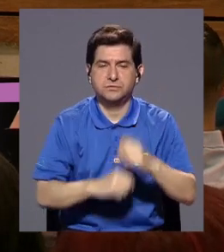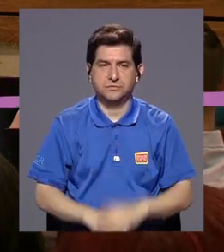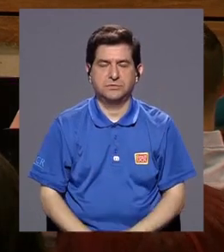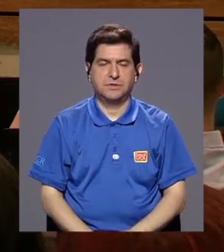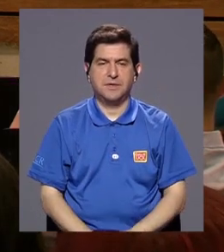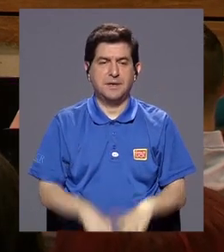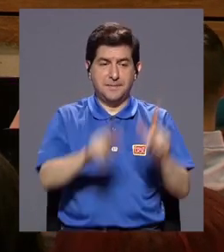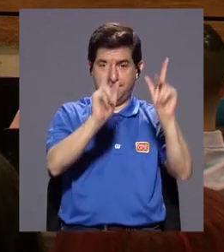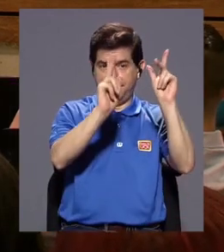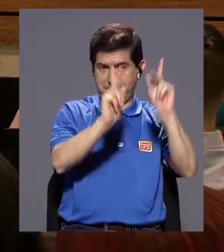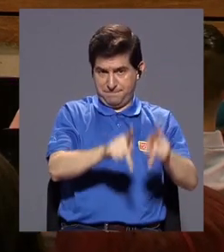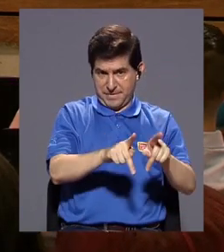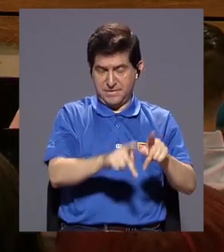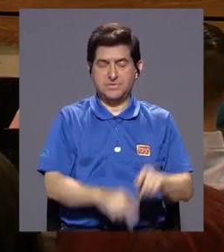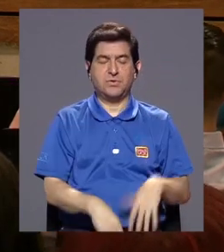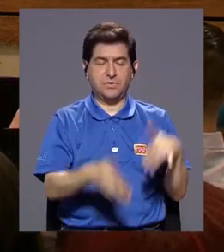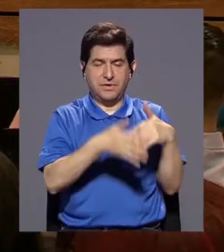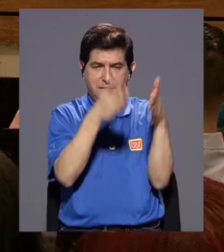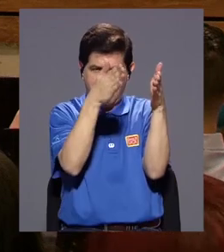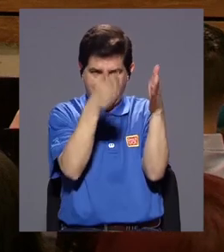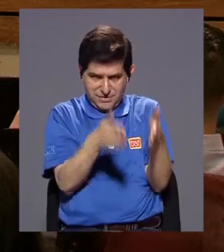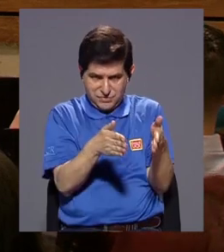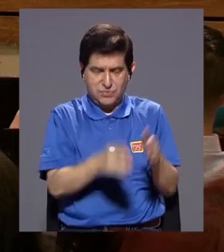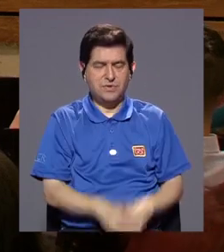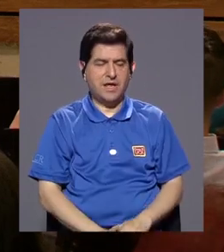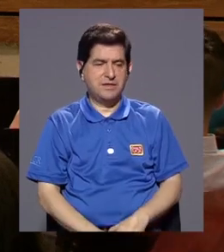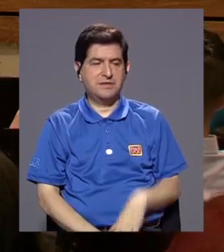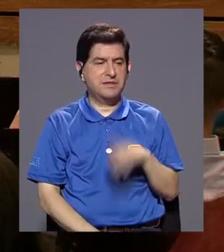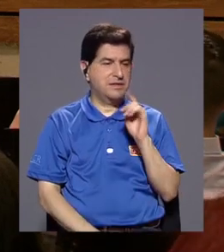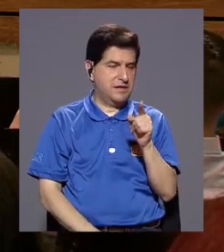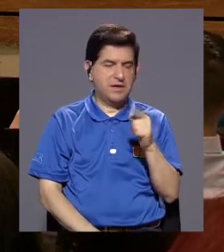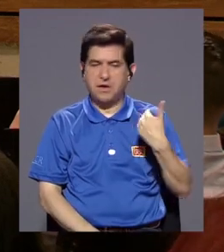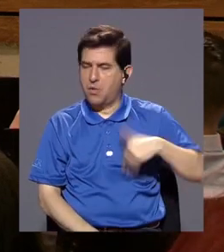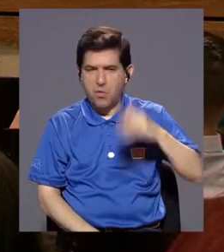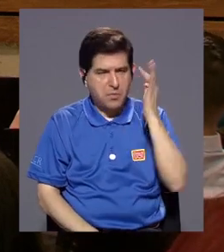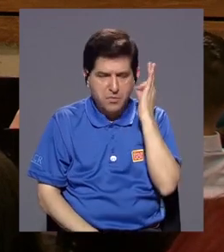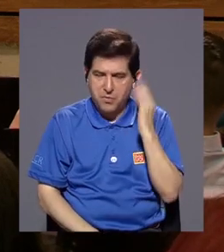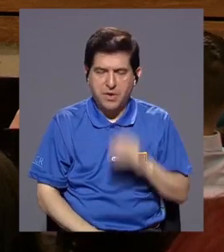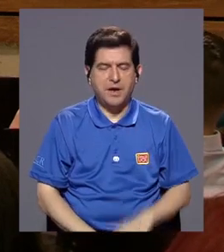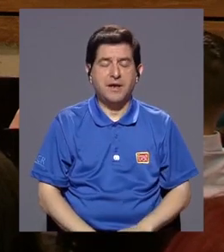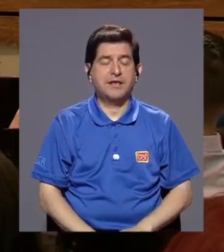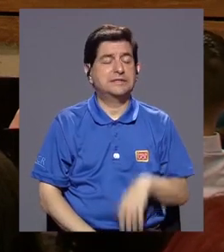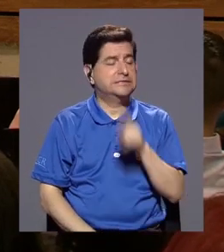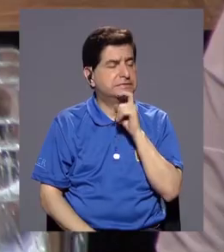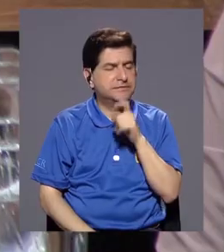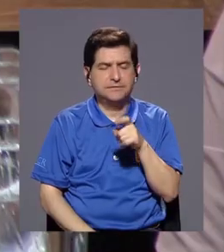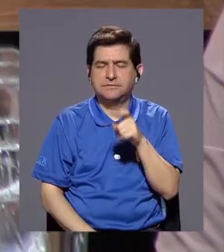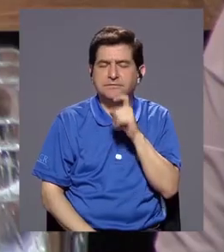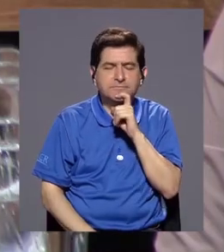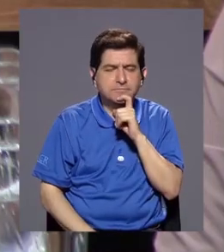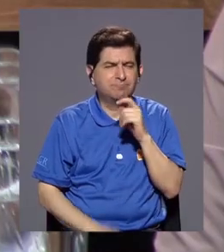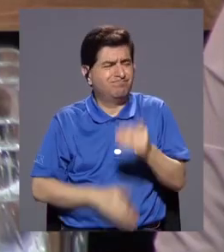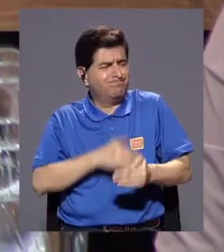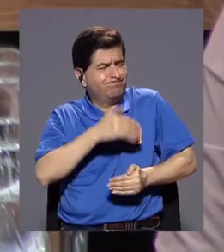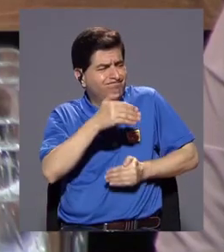el estudiante, para él o la estudiante, es muy difícil, es un proceso, ¿verdad?